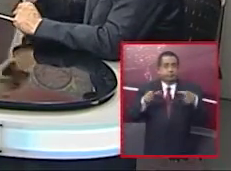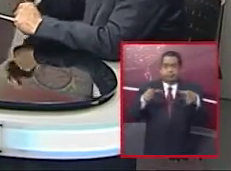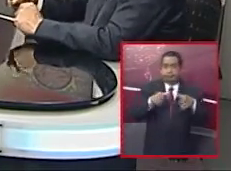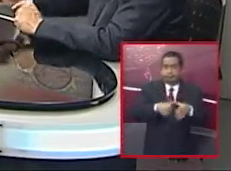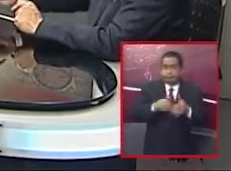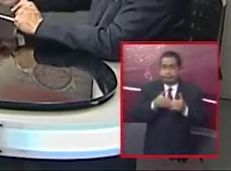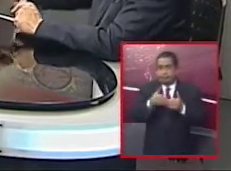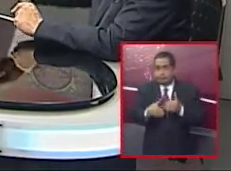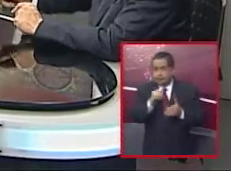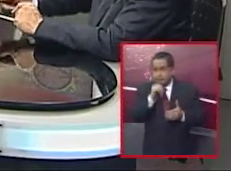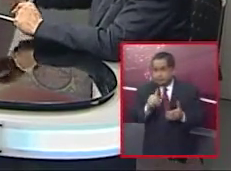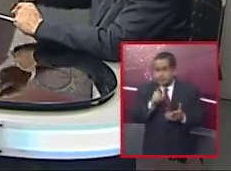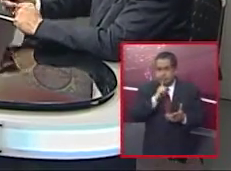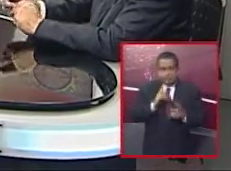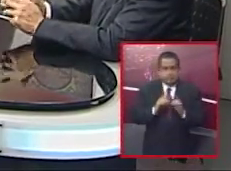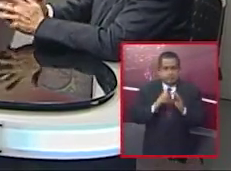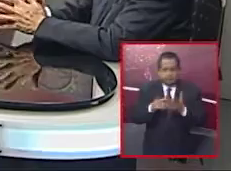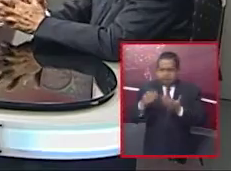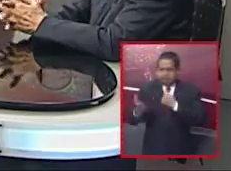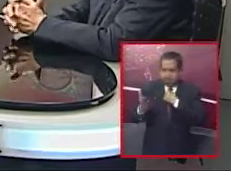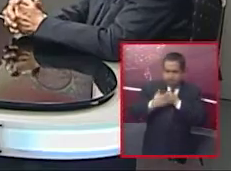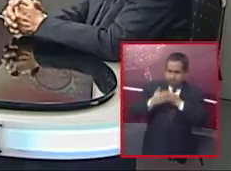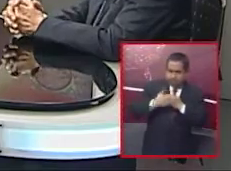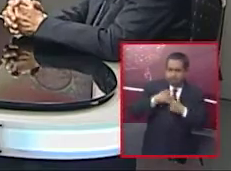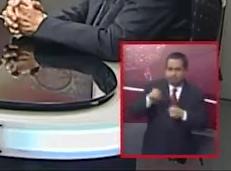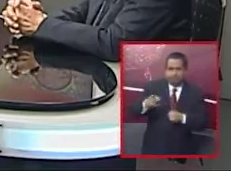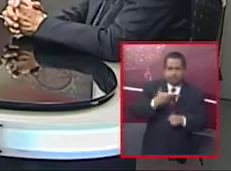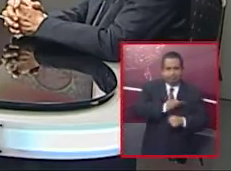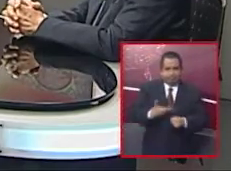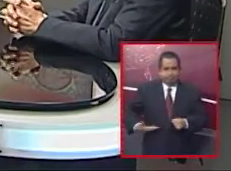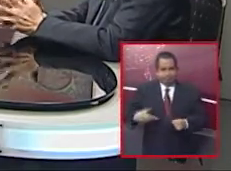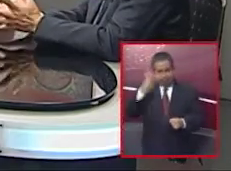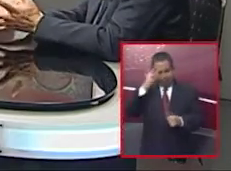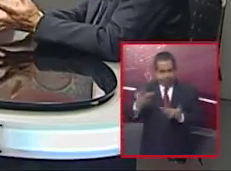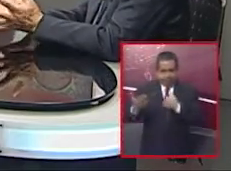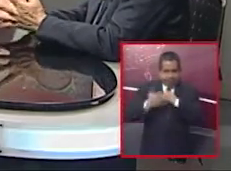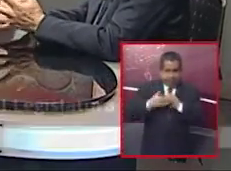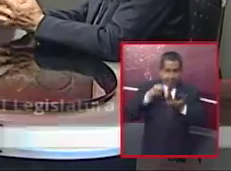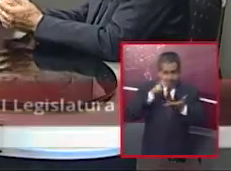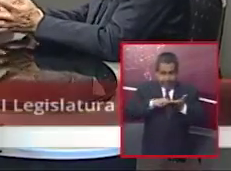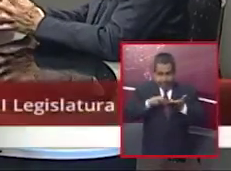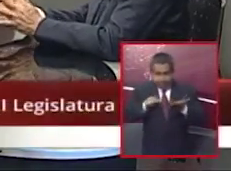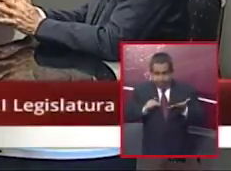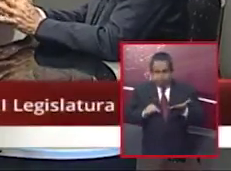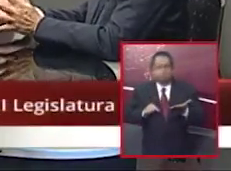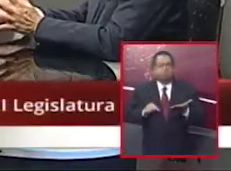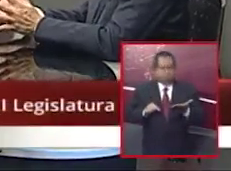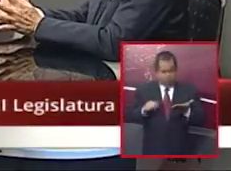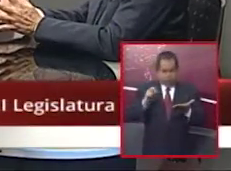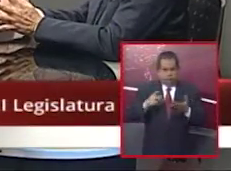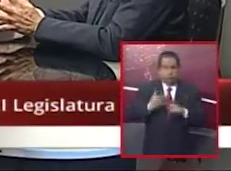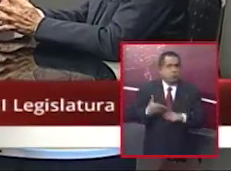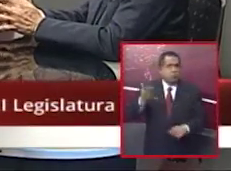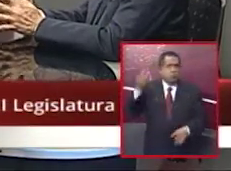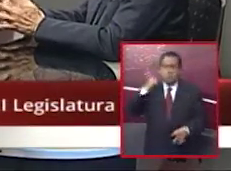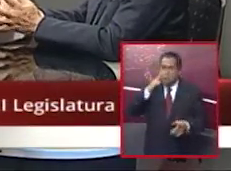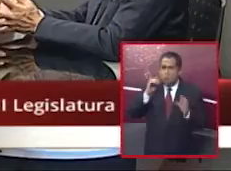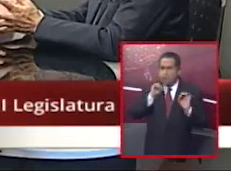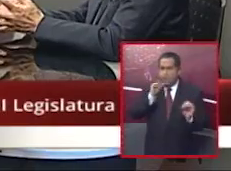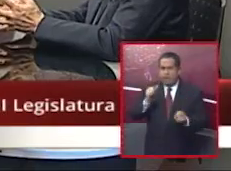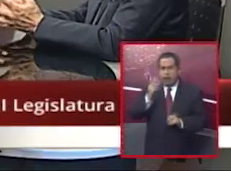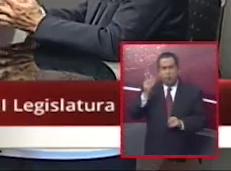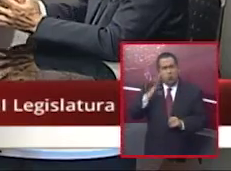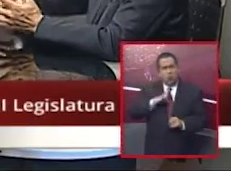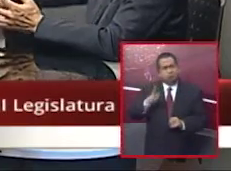todavía tratándose de observaciones del presidente de la República que hacía mucho tiempo que no